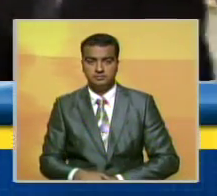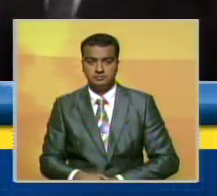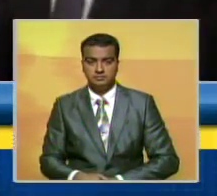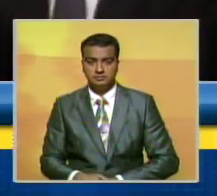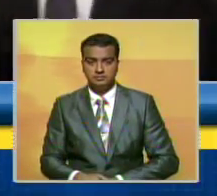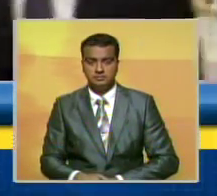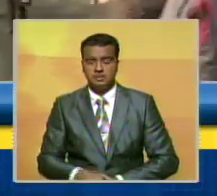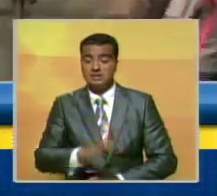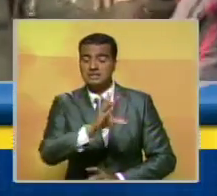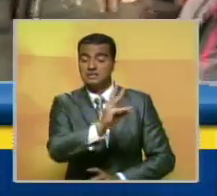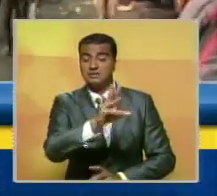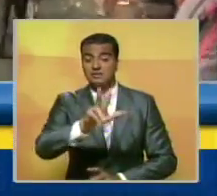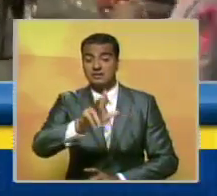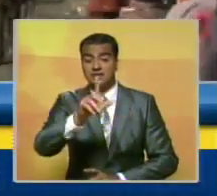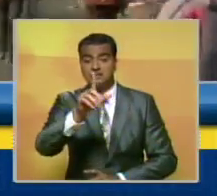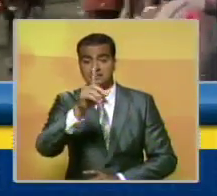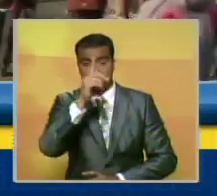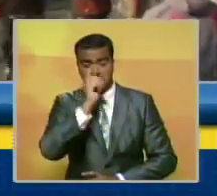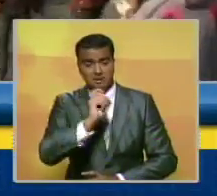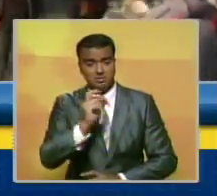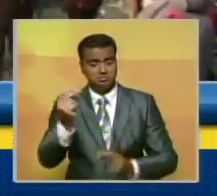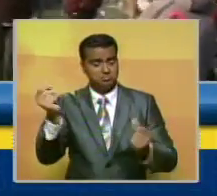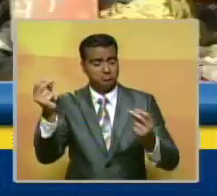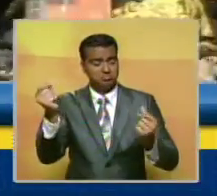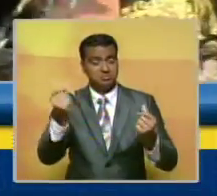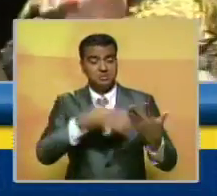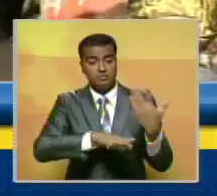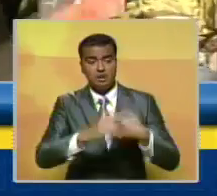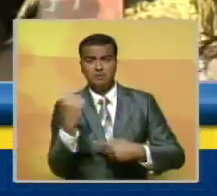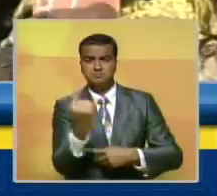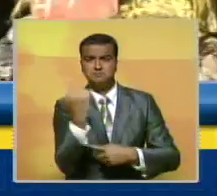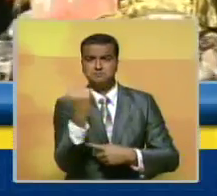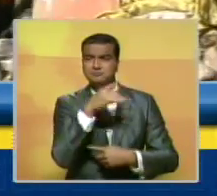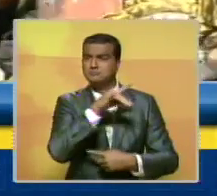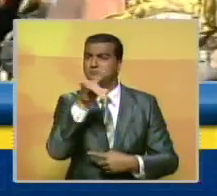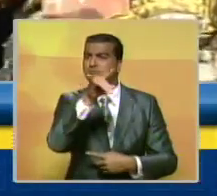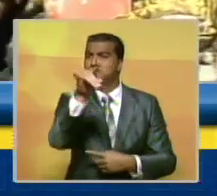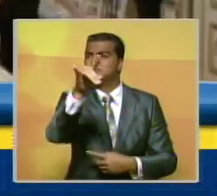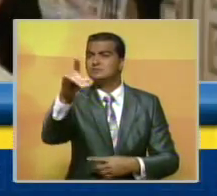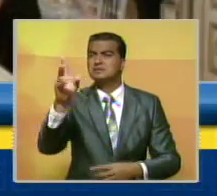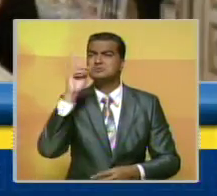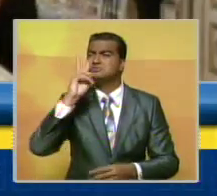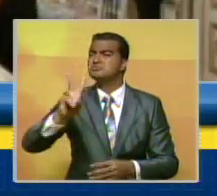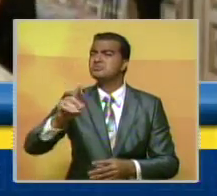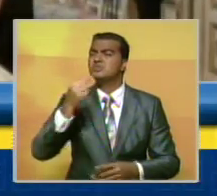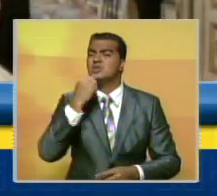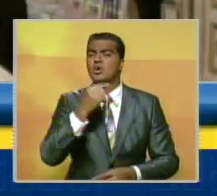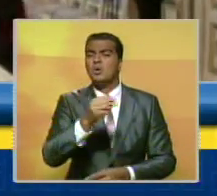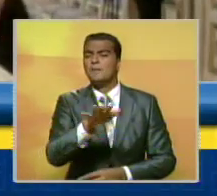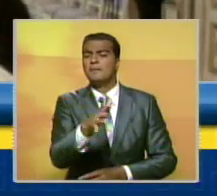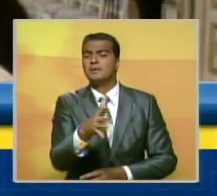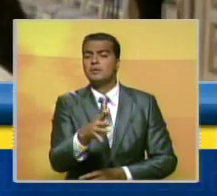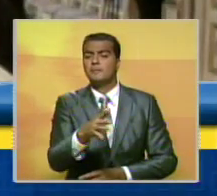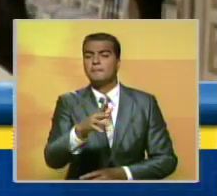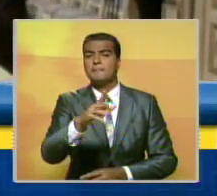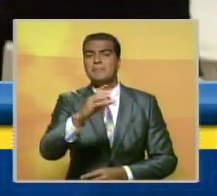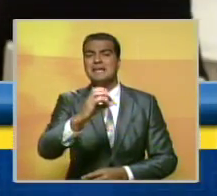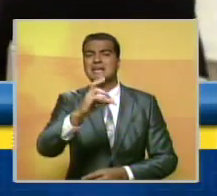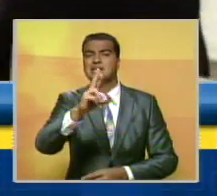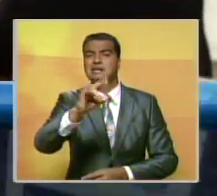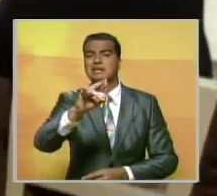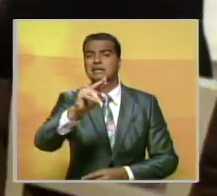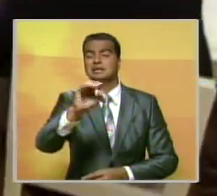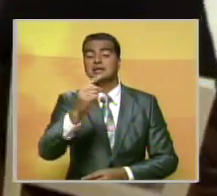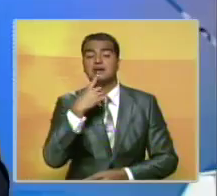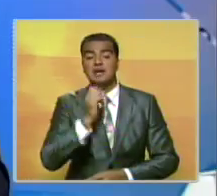de 63 años, huyó de Kiev en helicóptero el viernes y fue visto por última vez en la península de Crimea, al sur